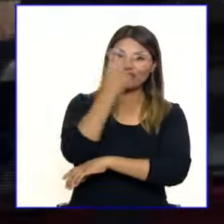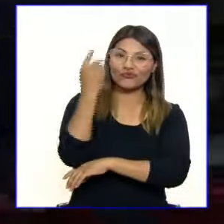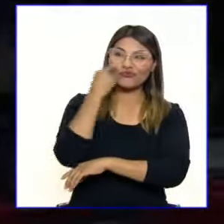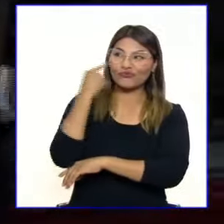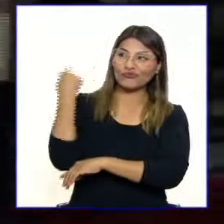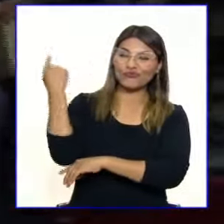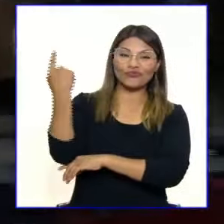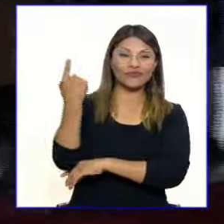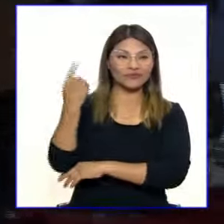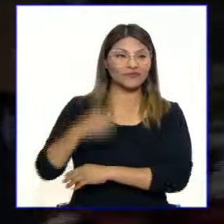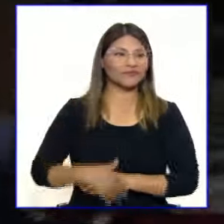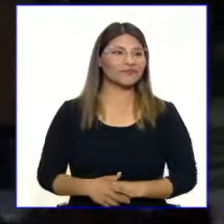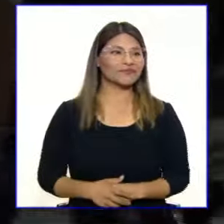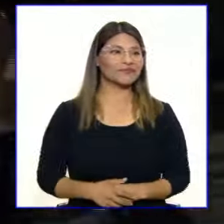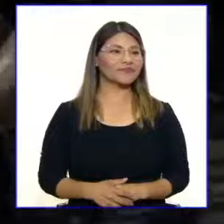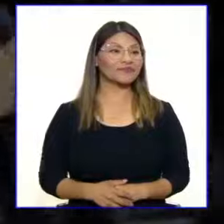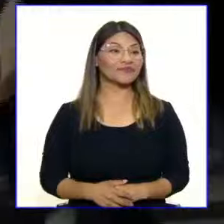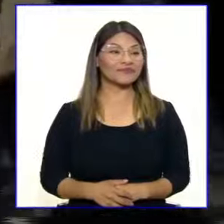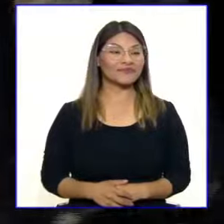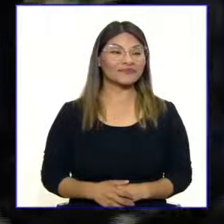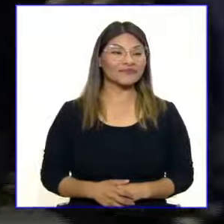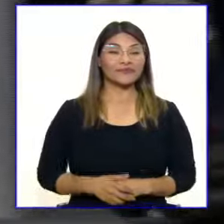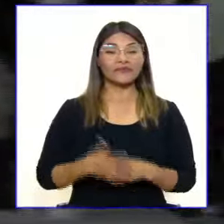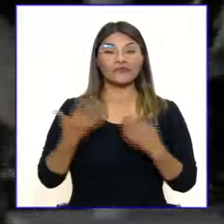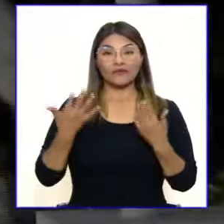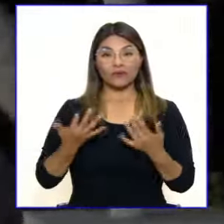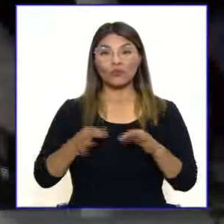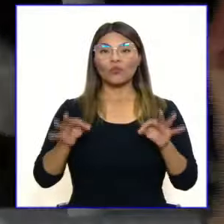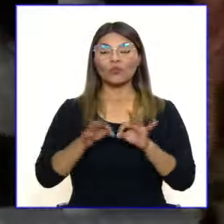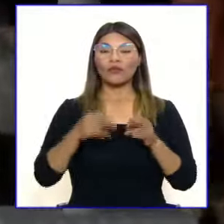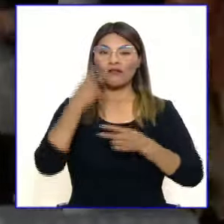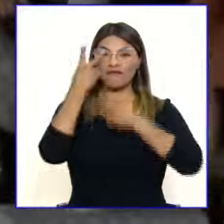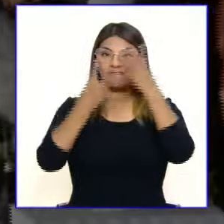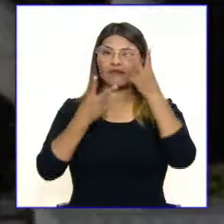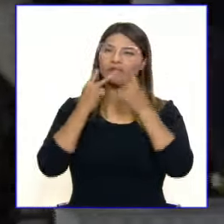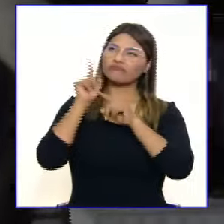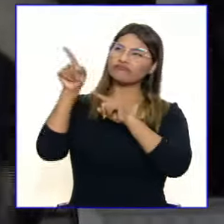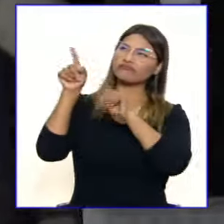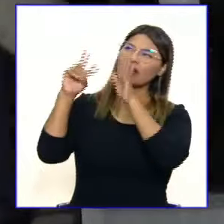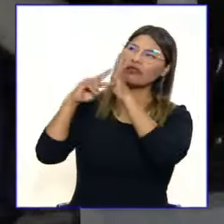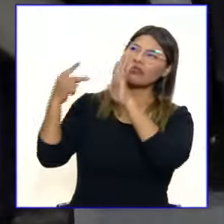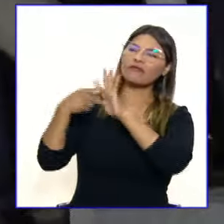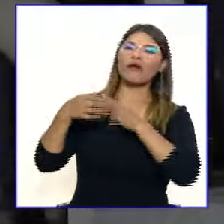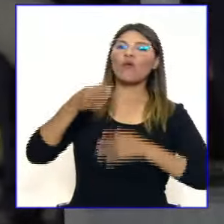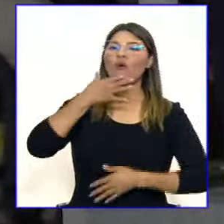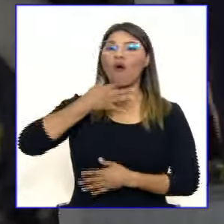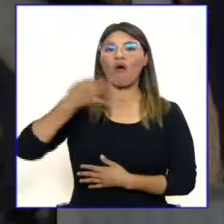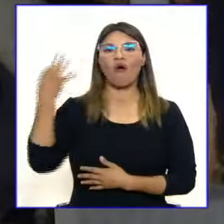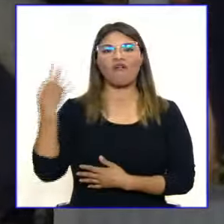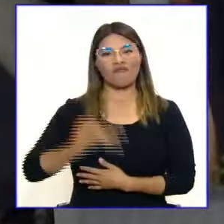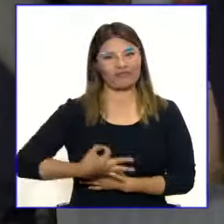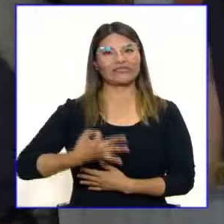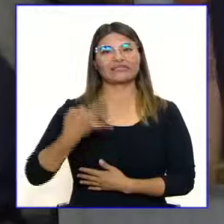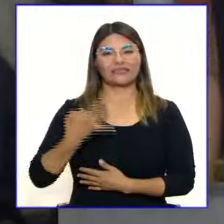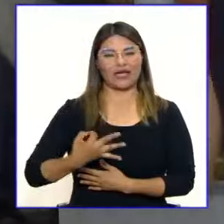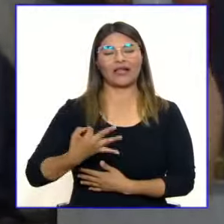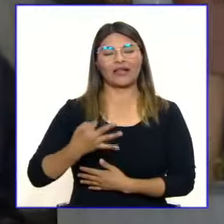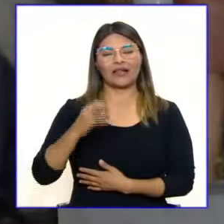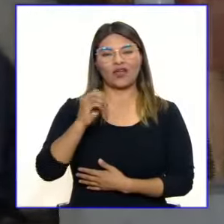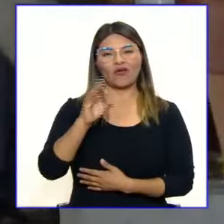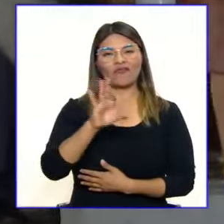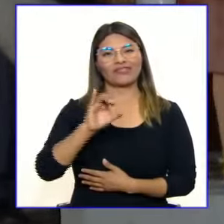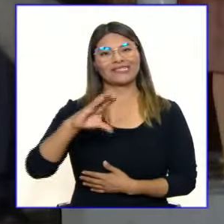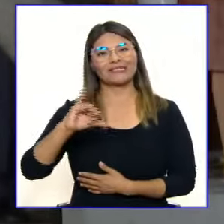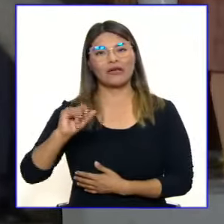8, lo cual nos dice que es una visita oficial. Esta es una característica, está dentro